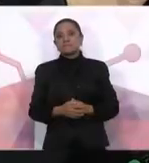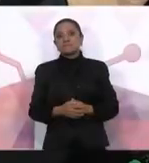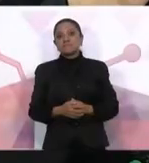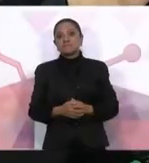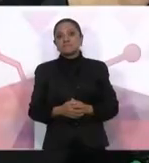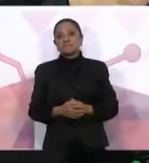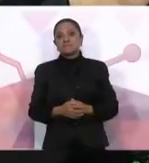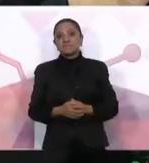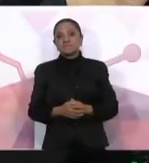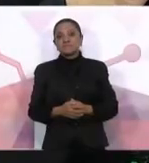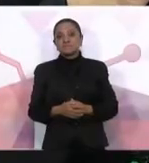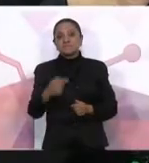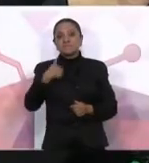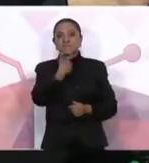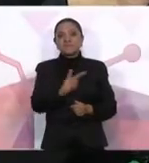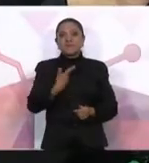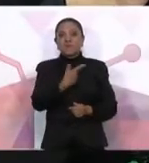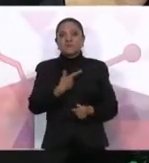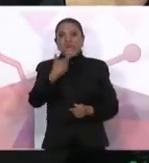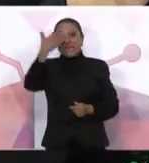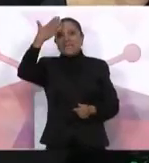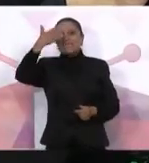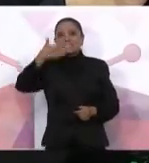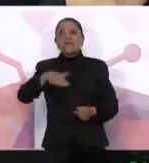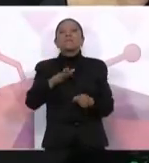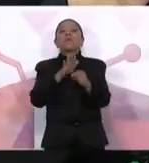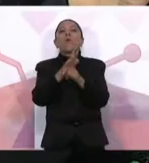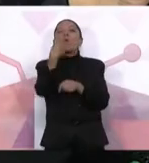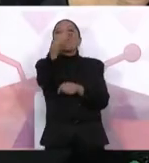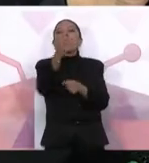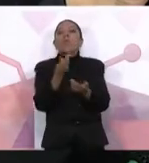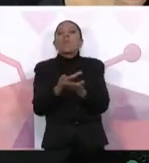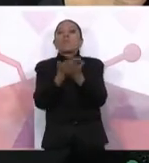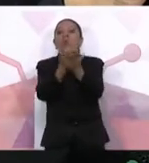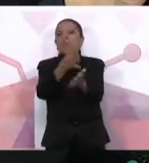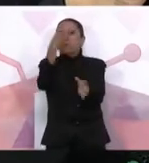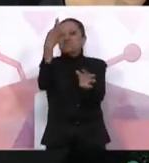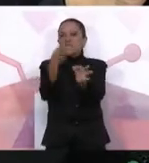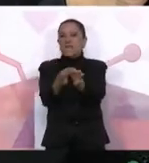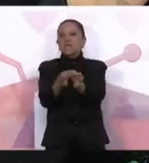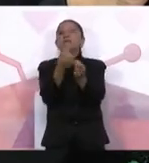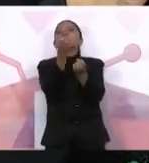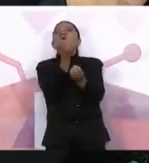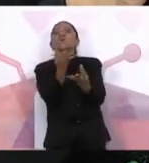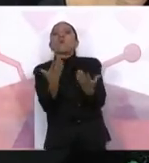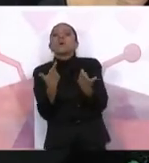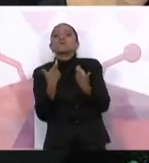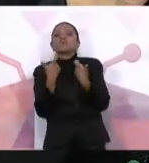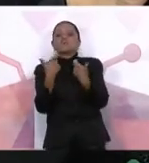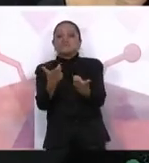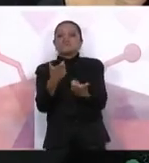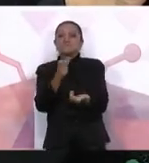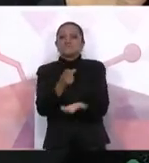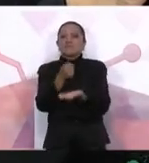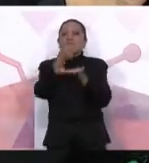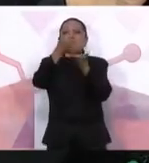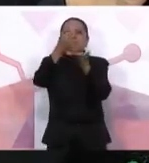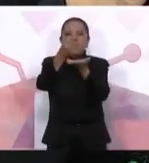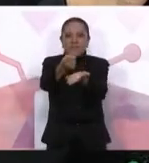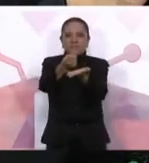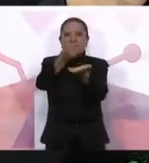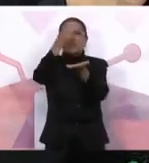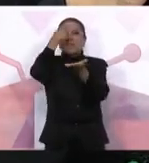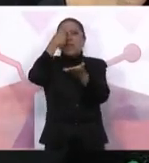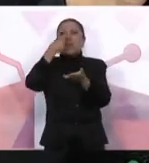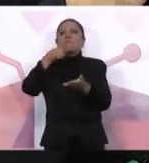me gustaría saber cuáles son sus propuestas concretas qué cantidad de recursos piensa invertir para el tratamiento de